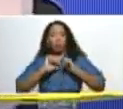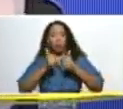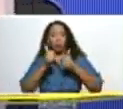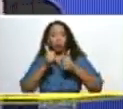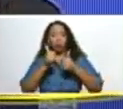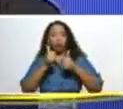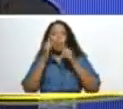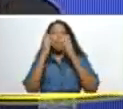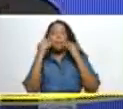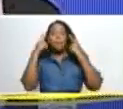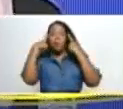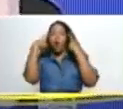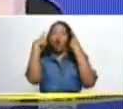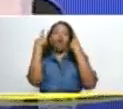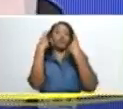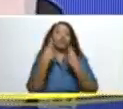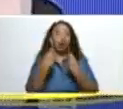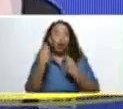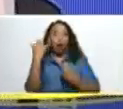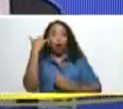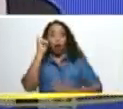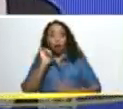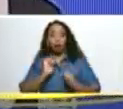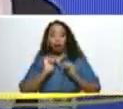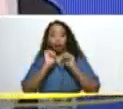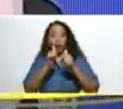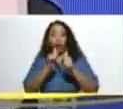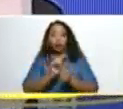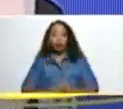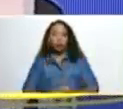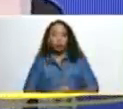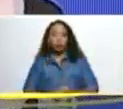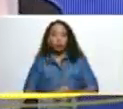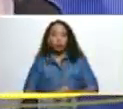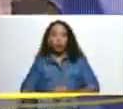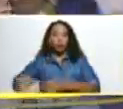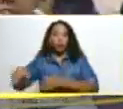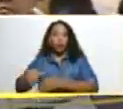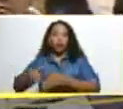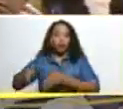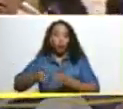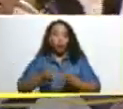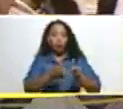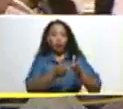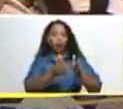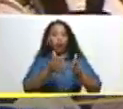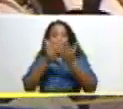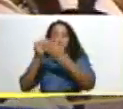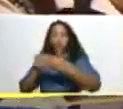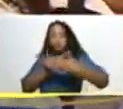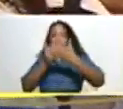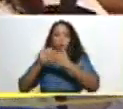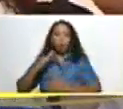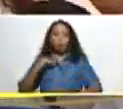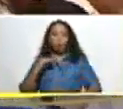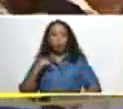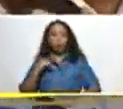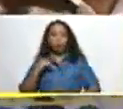expertos profesionales que se inician en la carrera de criminalística, a las jerarquías